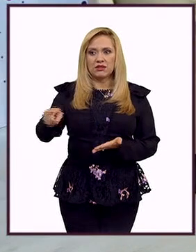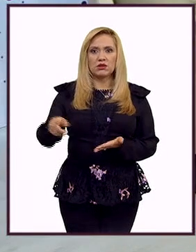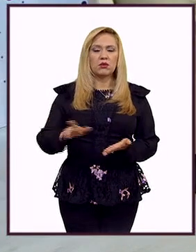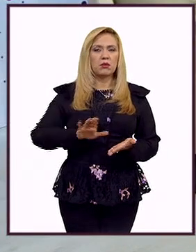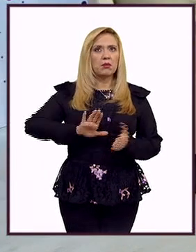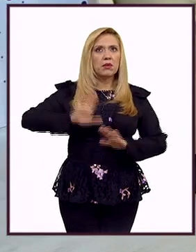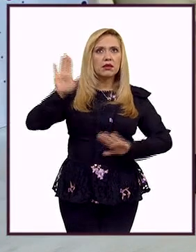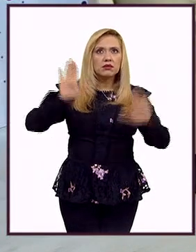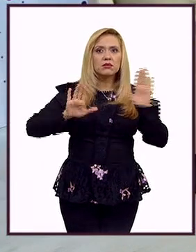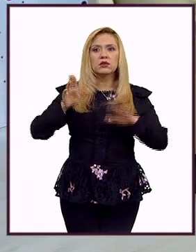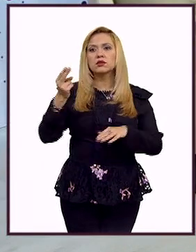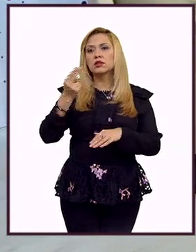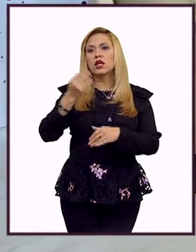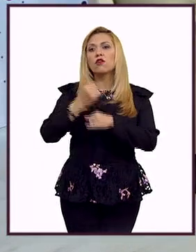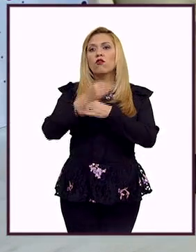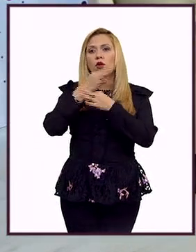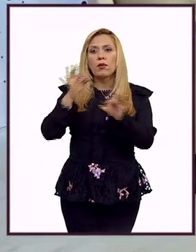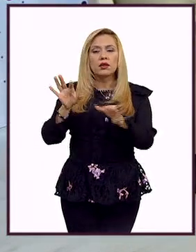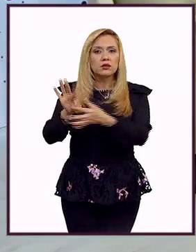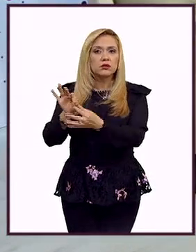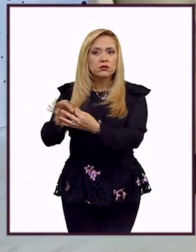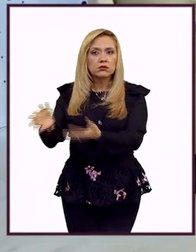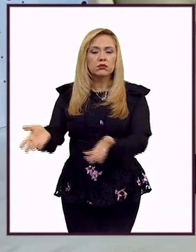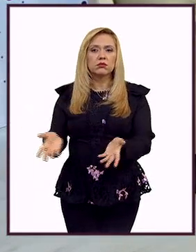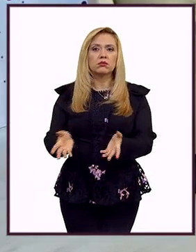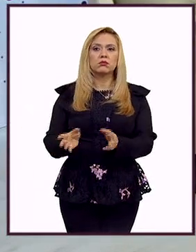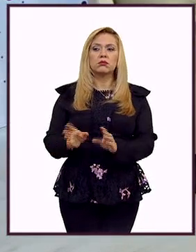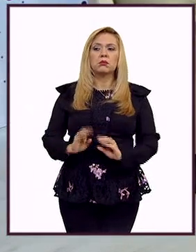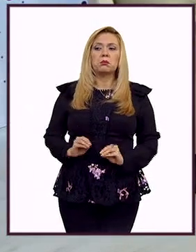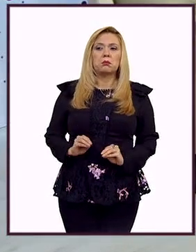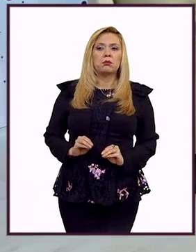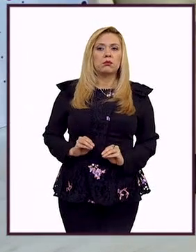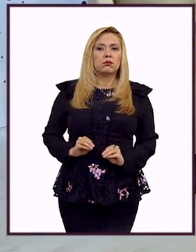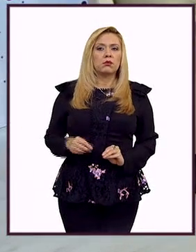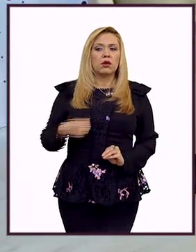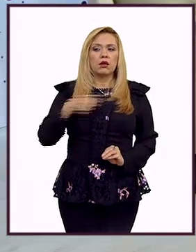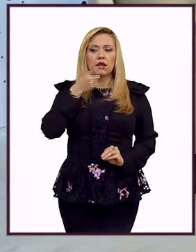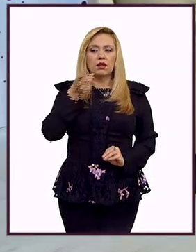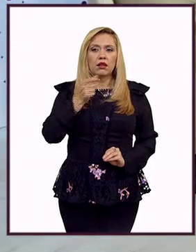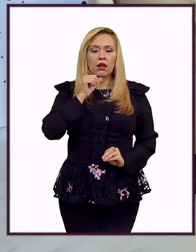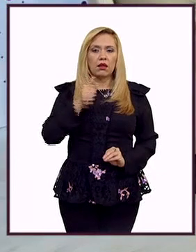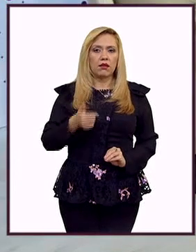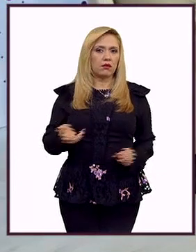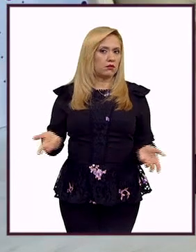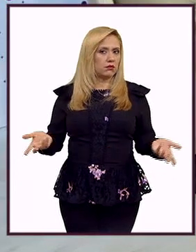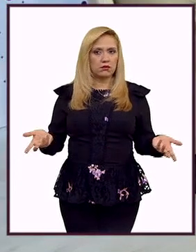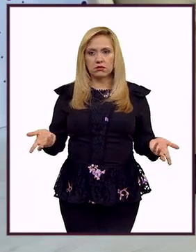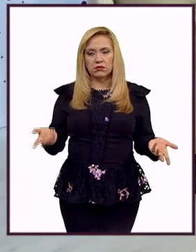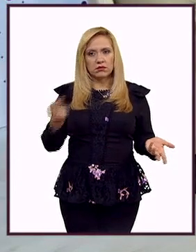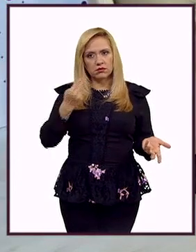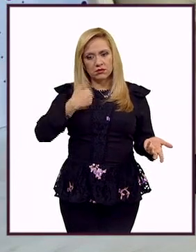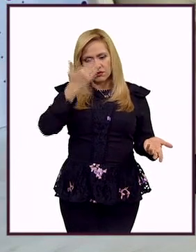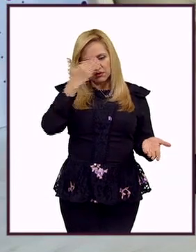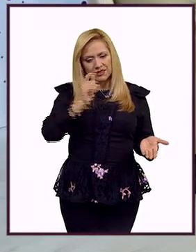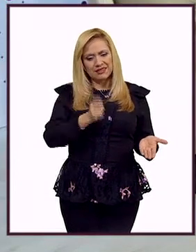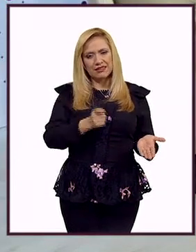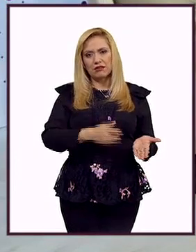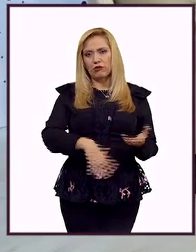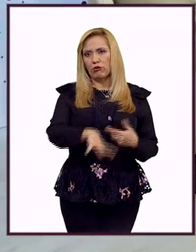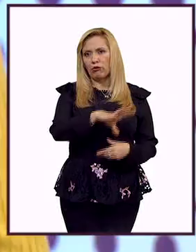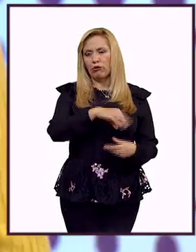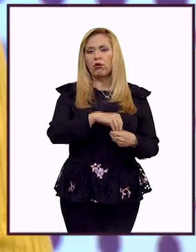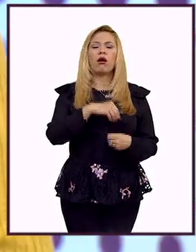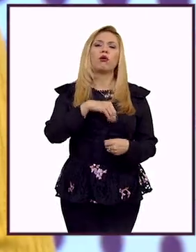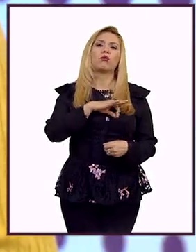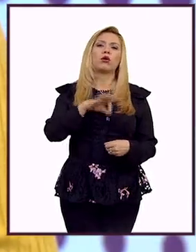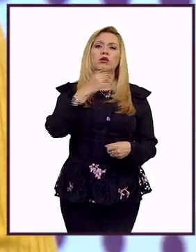con el acceso a la información, ¿no? No hay manera de tener una participación efectiva si no hay el acceso a toda la información, y eso también